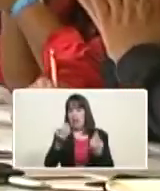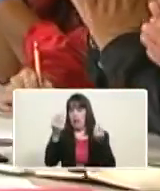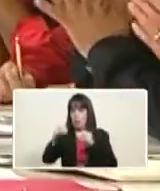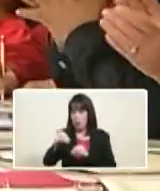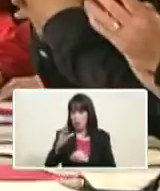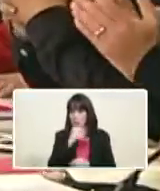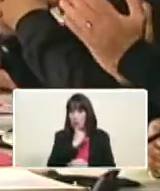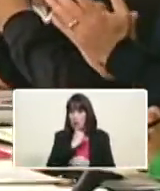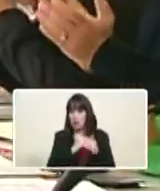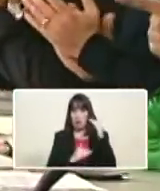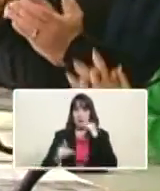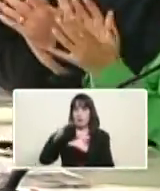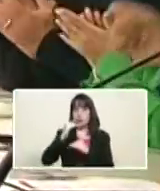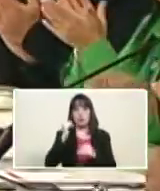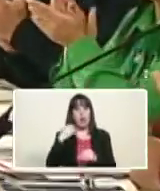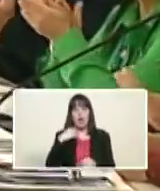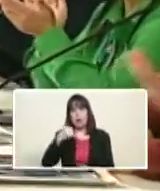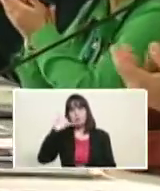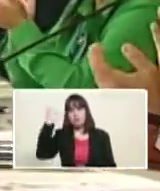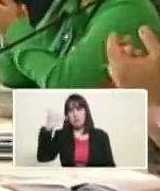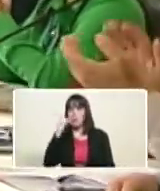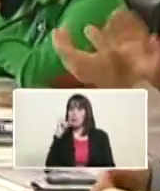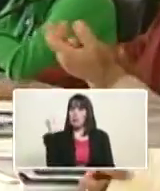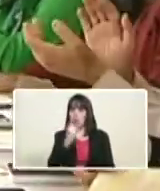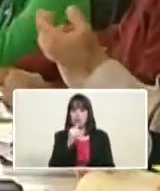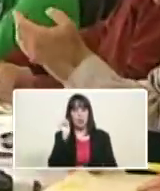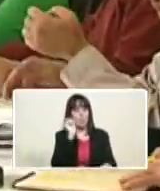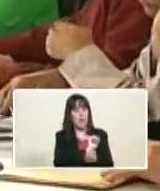Para mandar Sebin y meterlo preso, compadre.